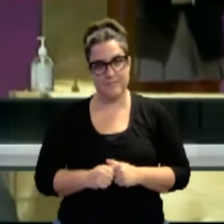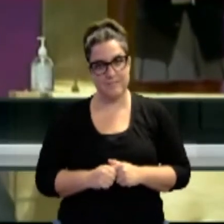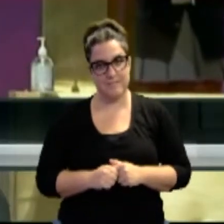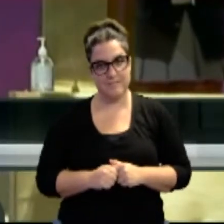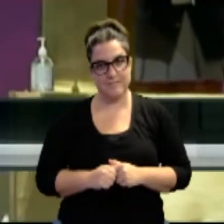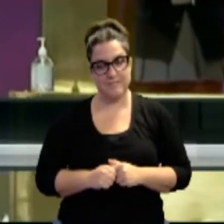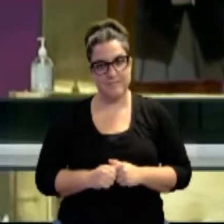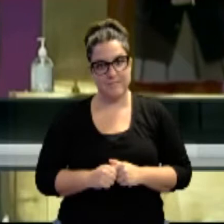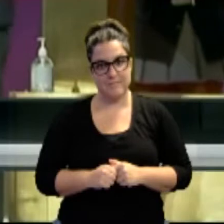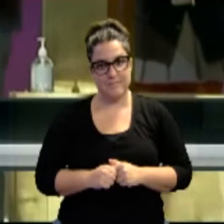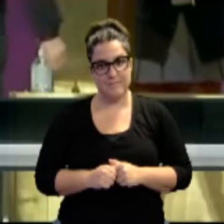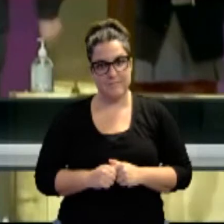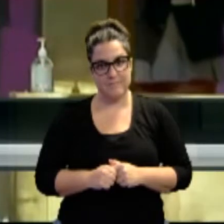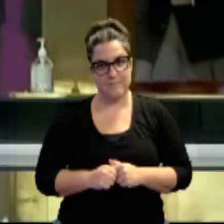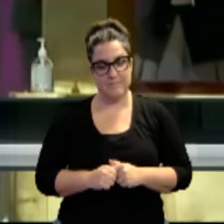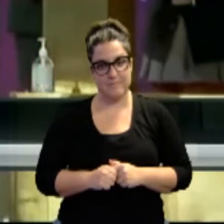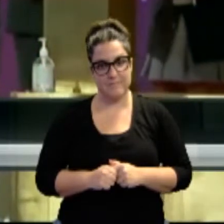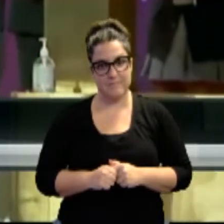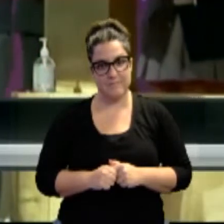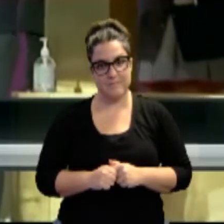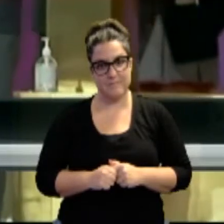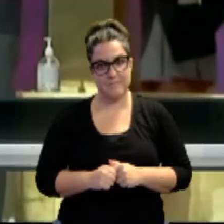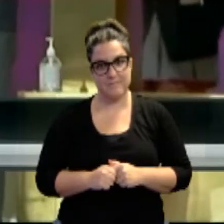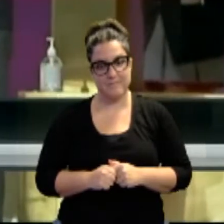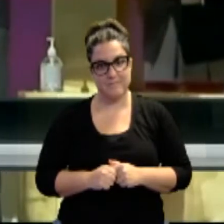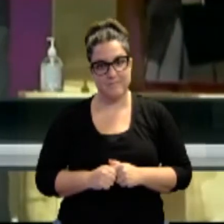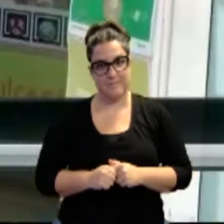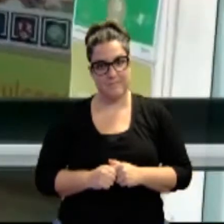32.897. 4 millones de